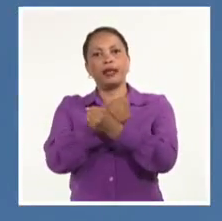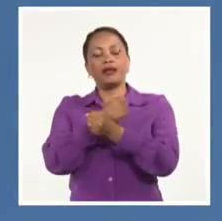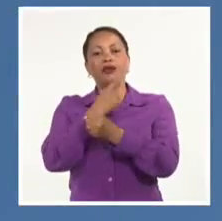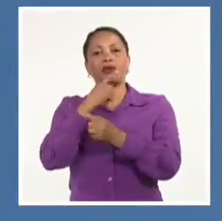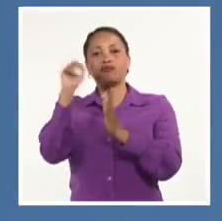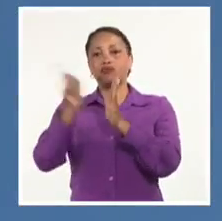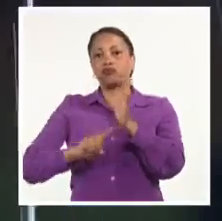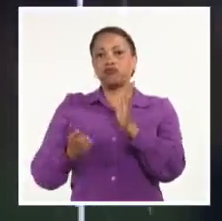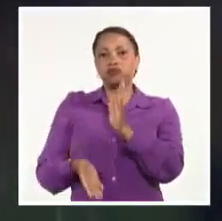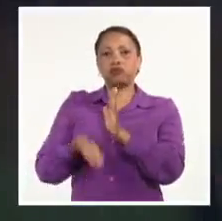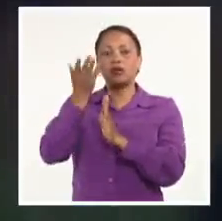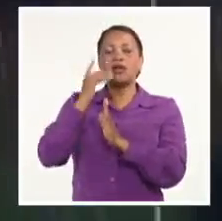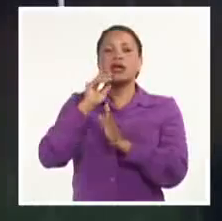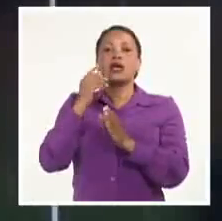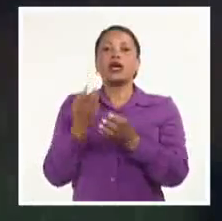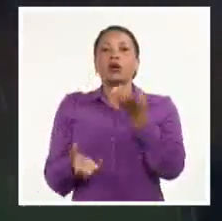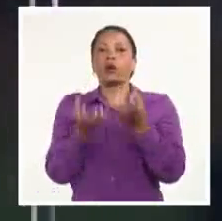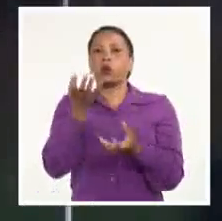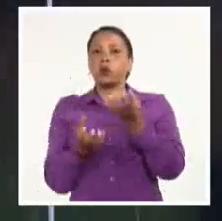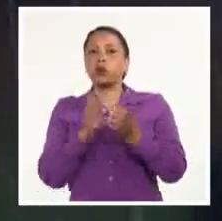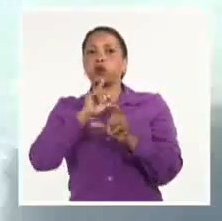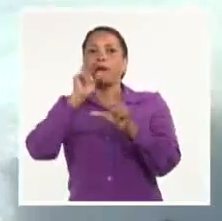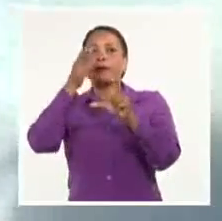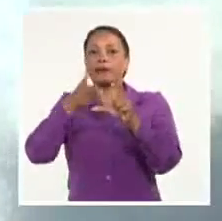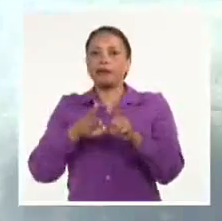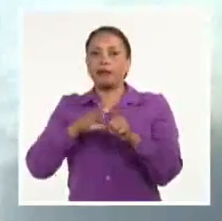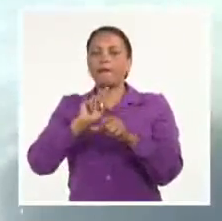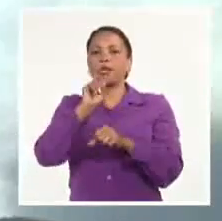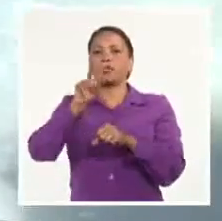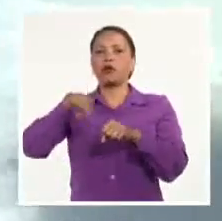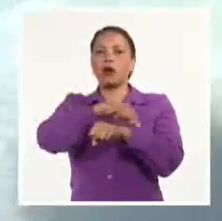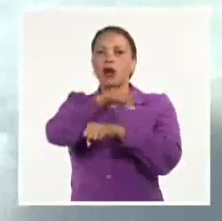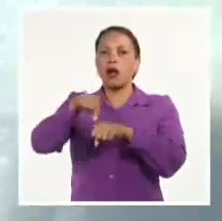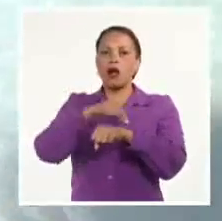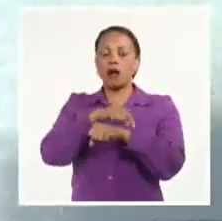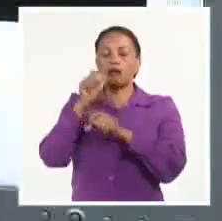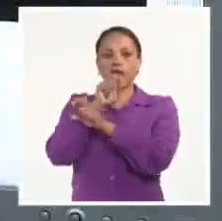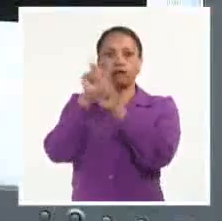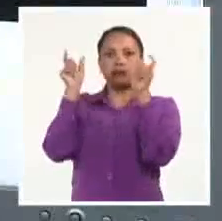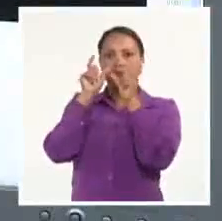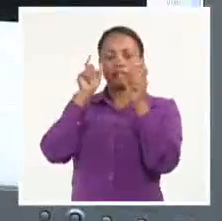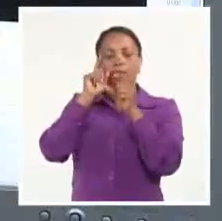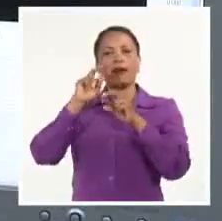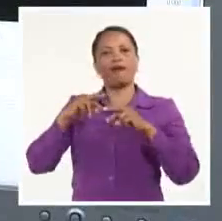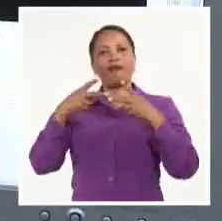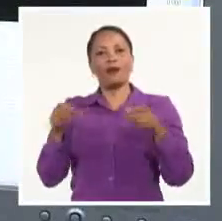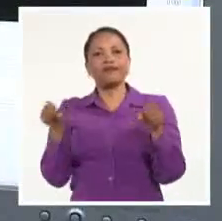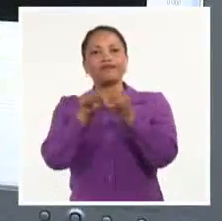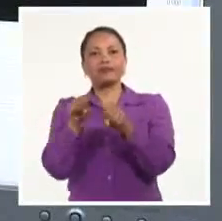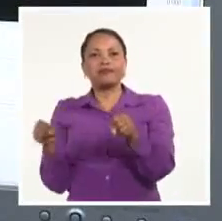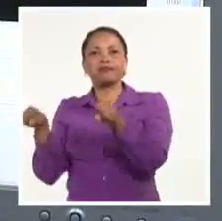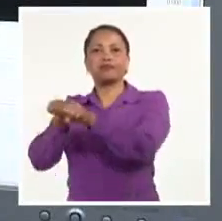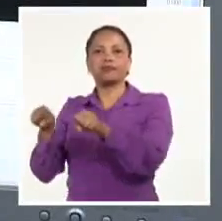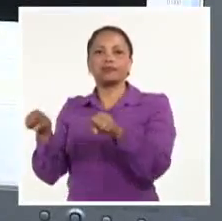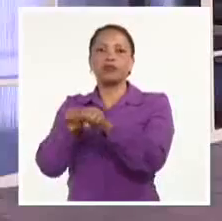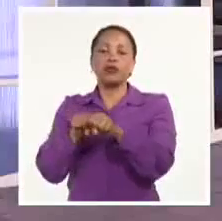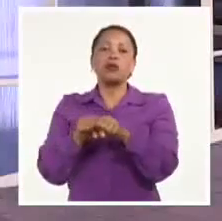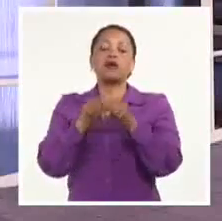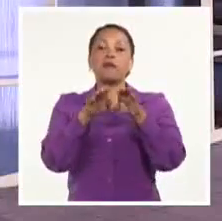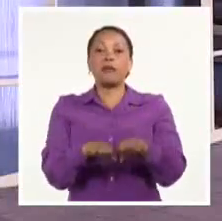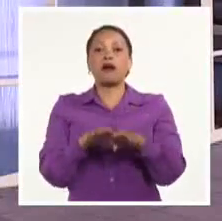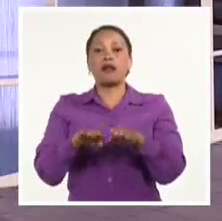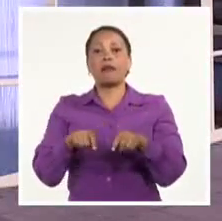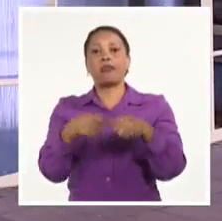el combustible que se quema constantemente, las 24 horas o más de desvelo para volver a sincronizarla cuando averías o paradas planificadas